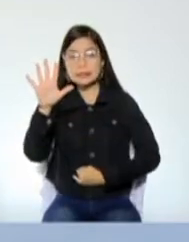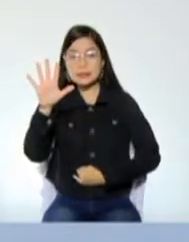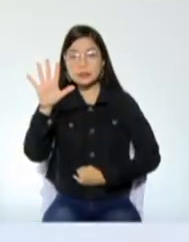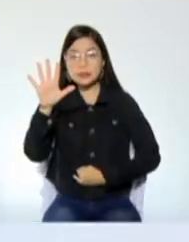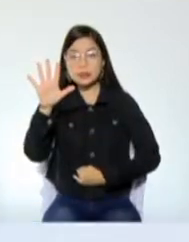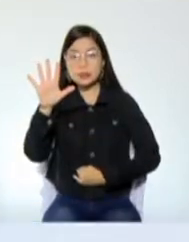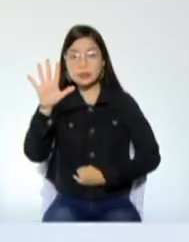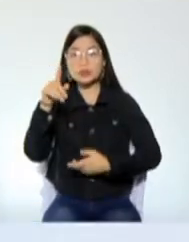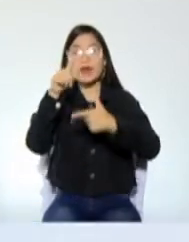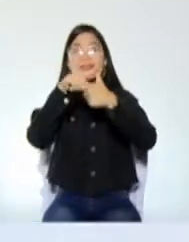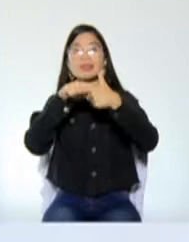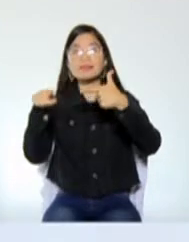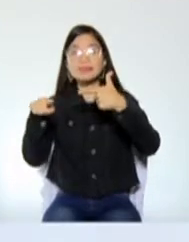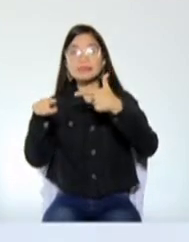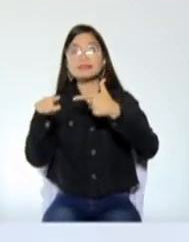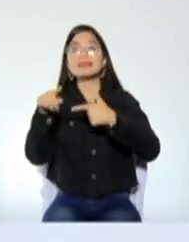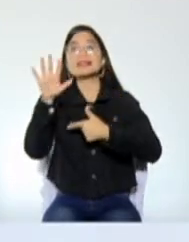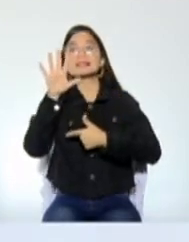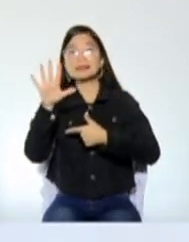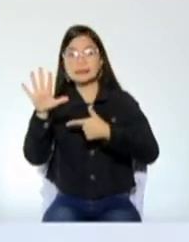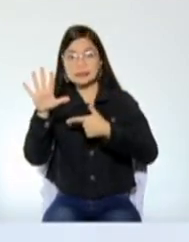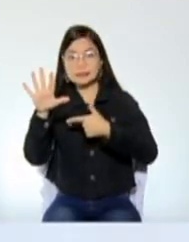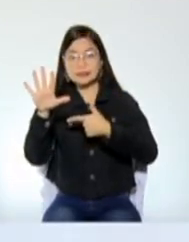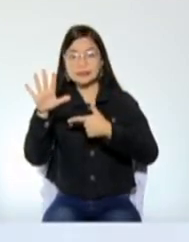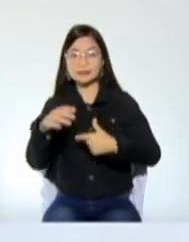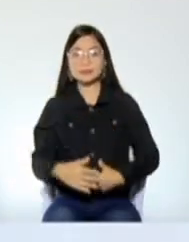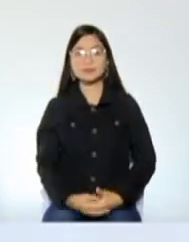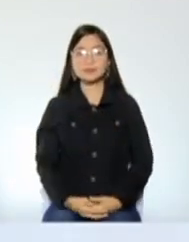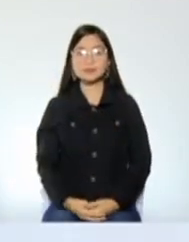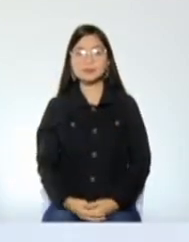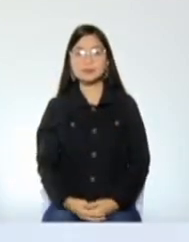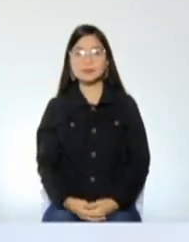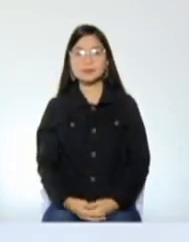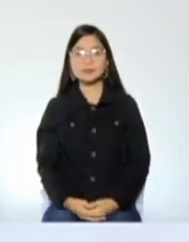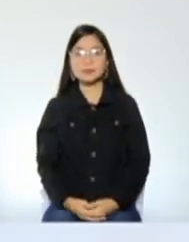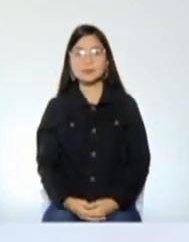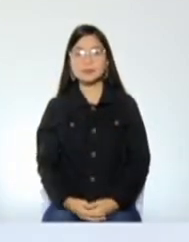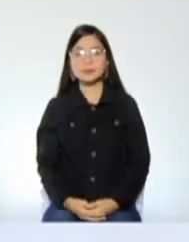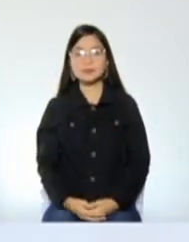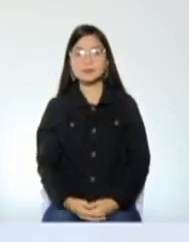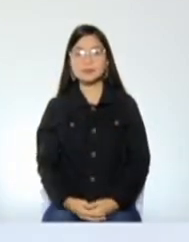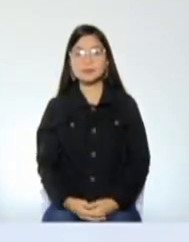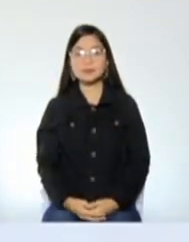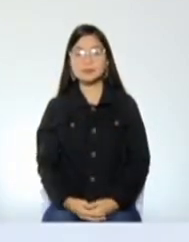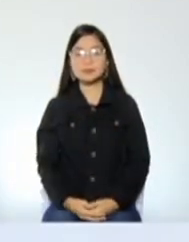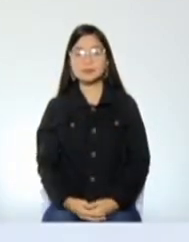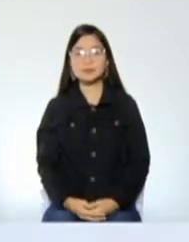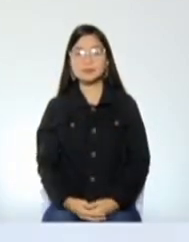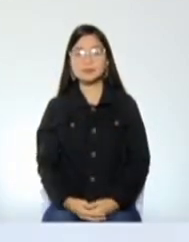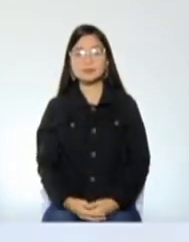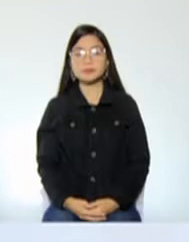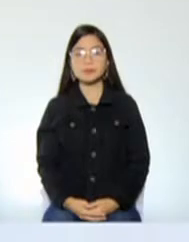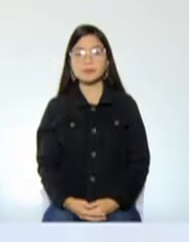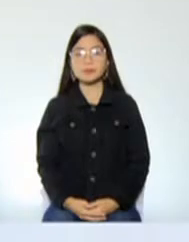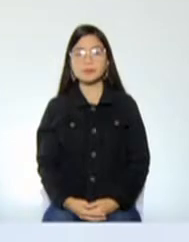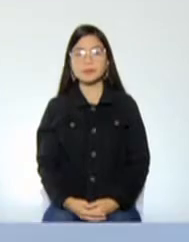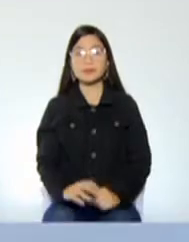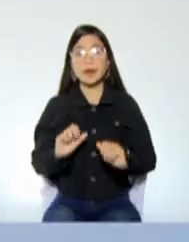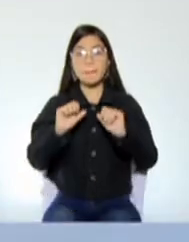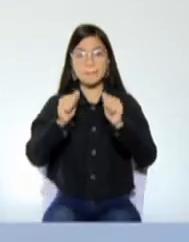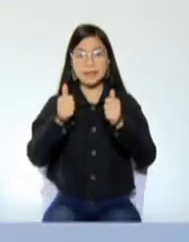son divisibles entre 5. Cuando empezamos a descomponer en sus factores primos, empezamos utilizando el